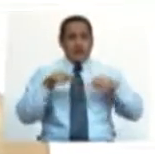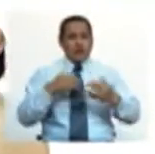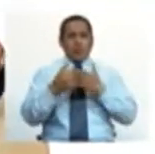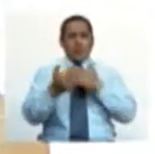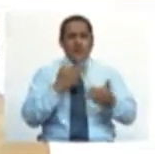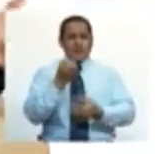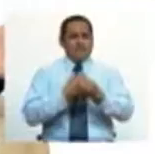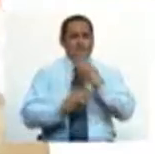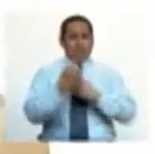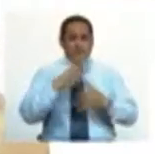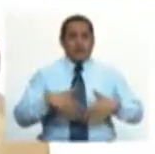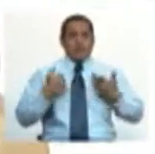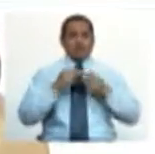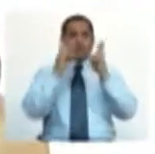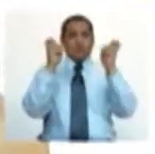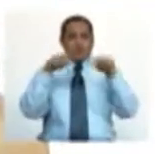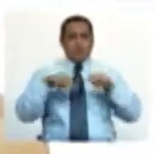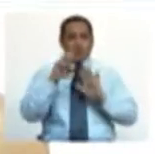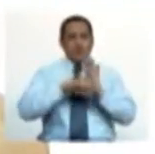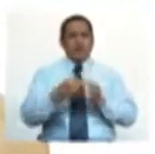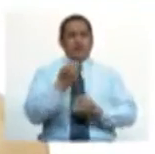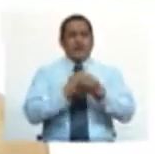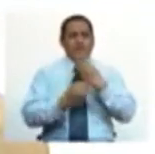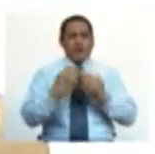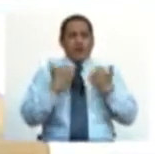cualquier sugerencia o comentario que pueda ser tema de este programa nos lo